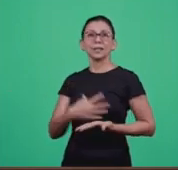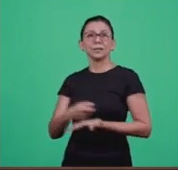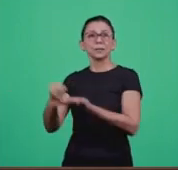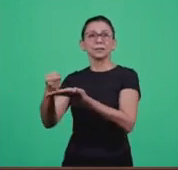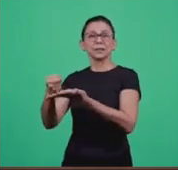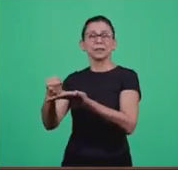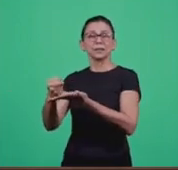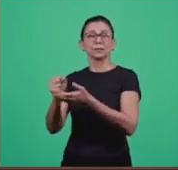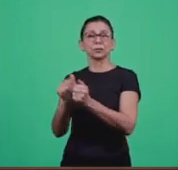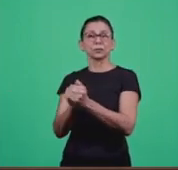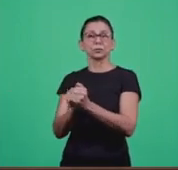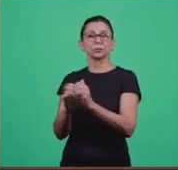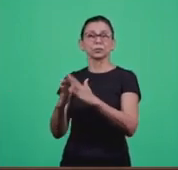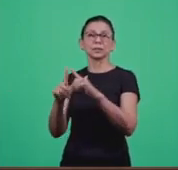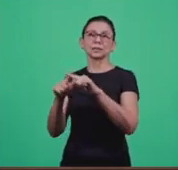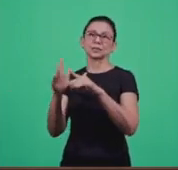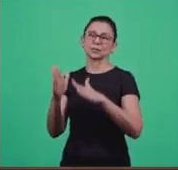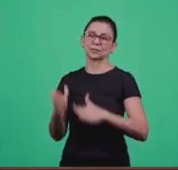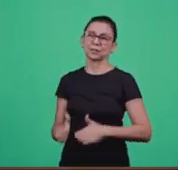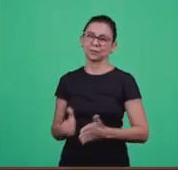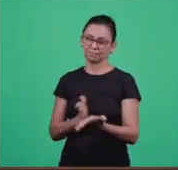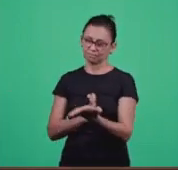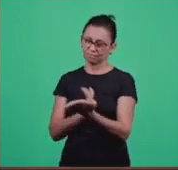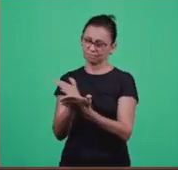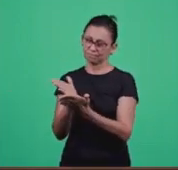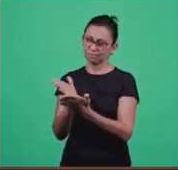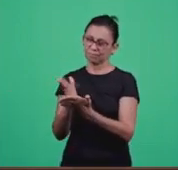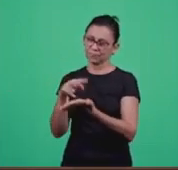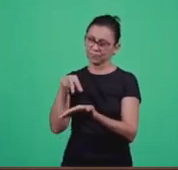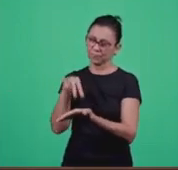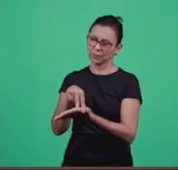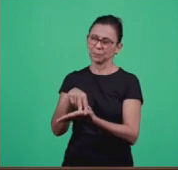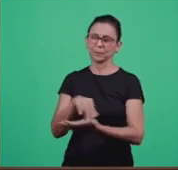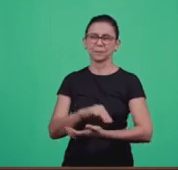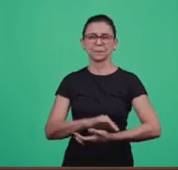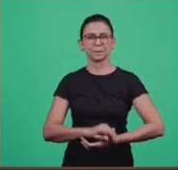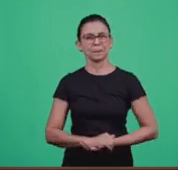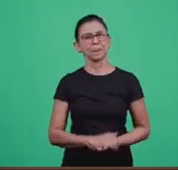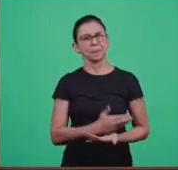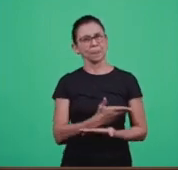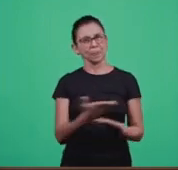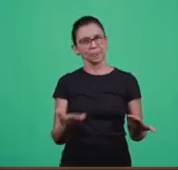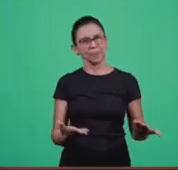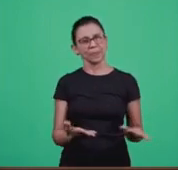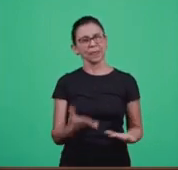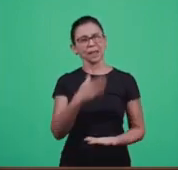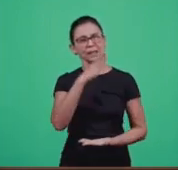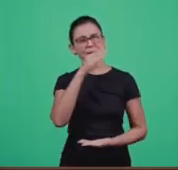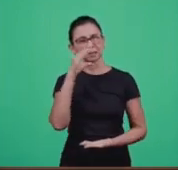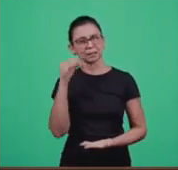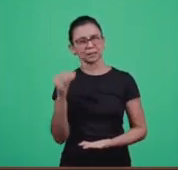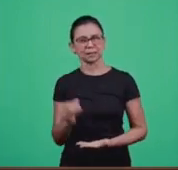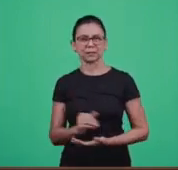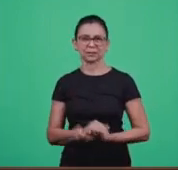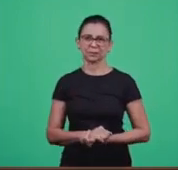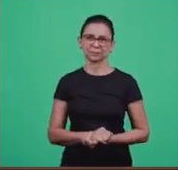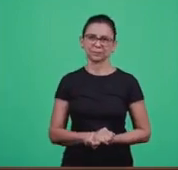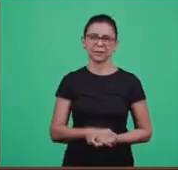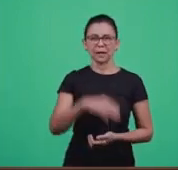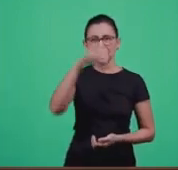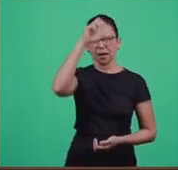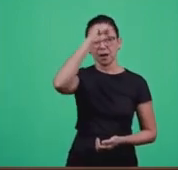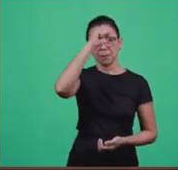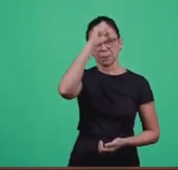a oír y voy a ser arrebatado con la iglesia fiel. Solo aquel que ha andado en la presencia del Señor. Entonces,